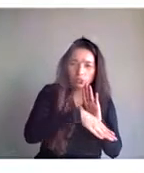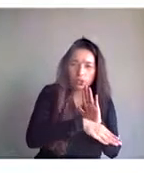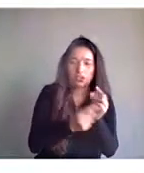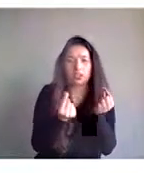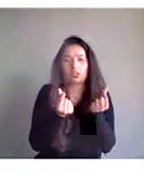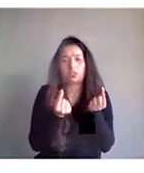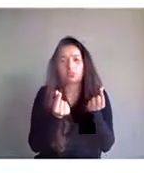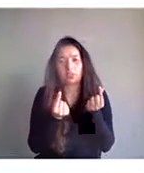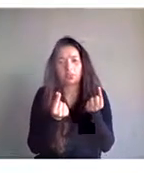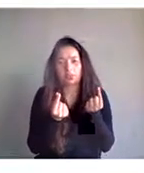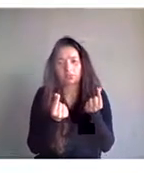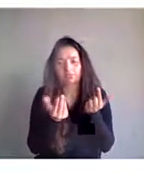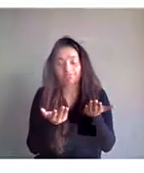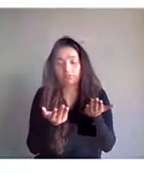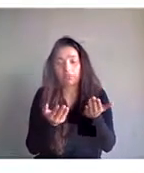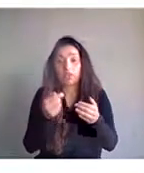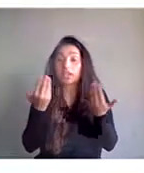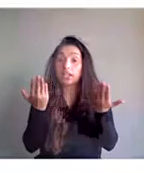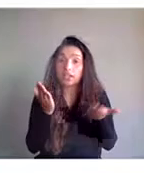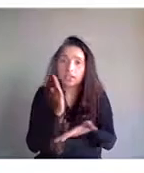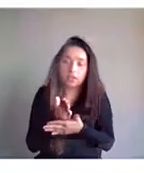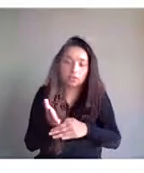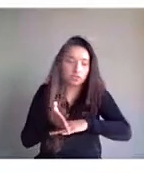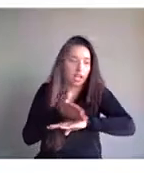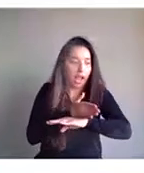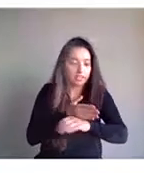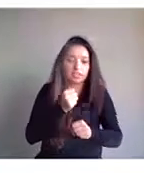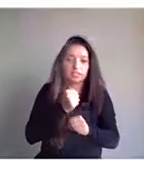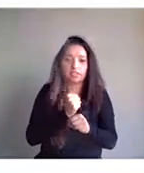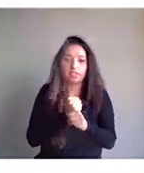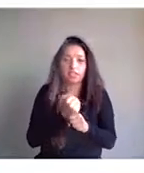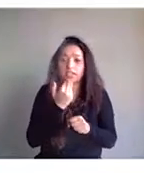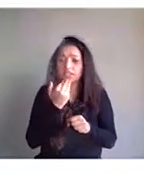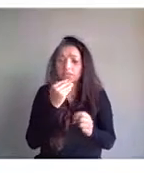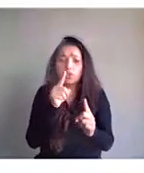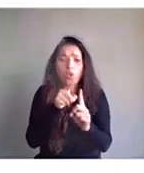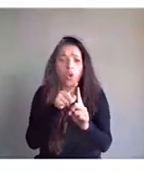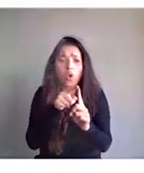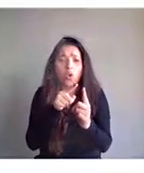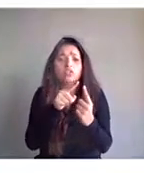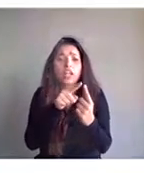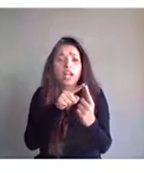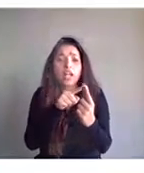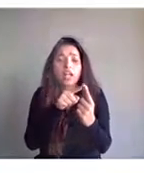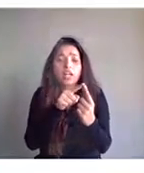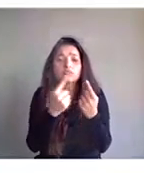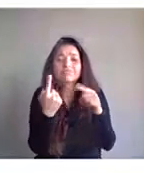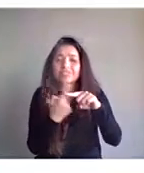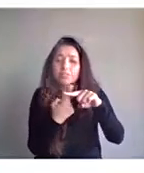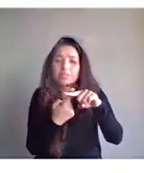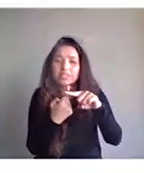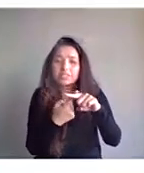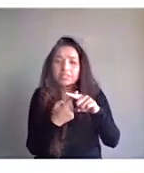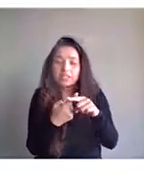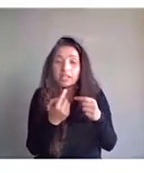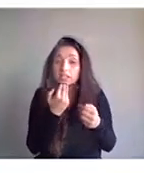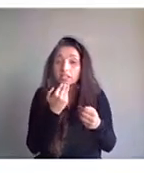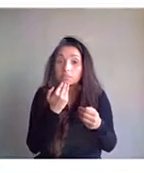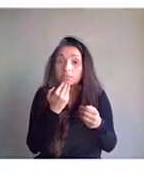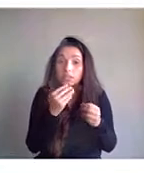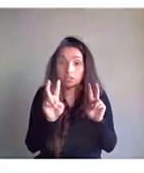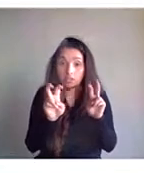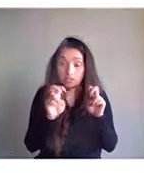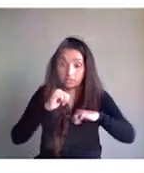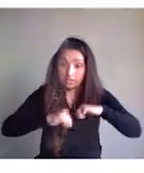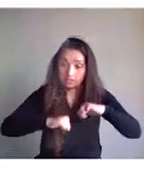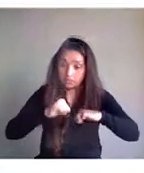anticiparnos a la realidad y hay que estar en contacto permanente con los estados y con el sector privado que ha sido tan golpeada que claro